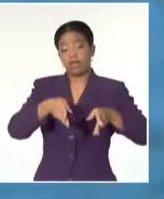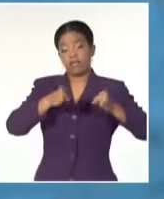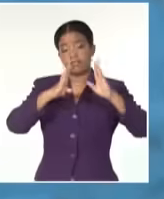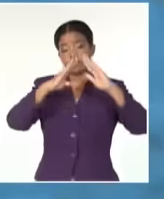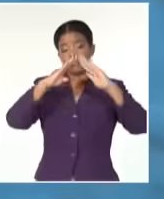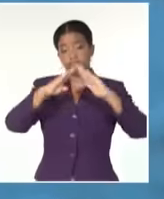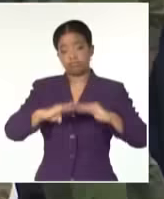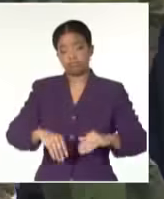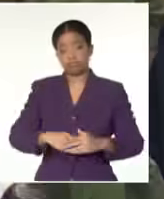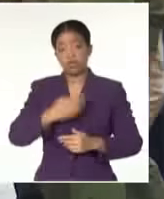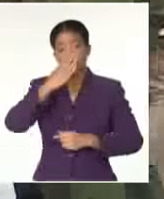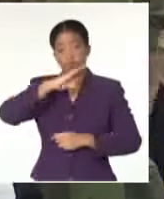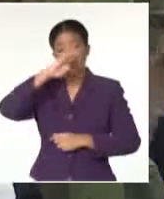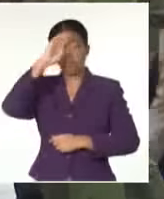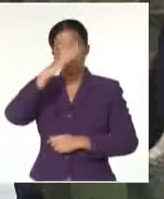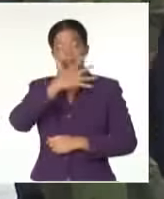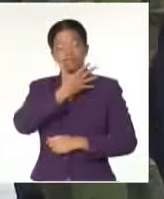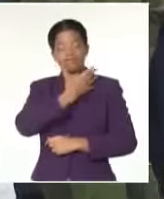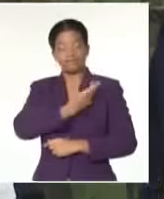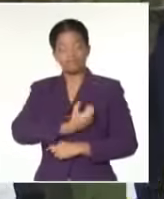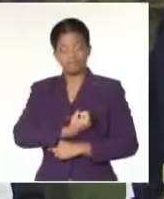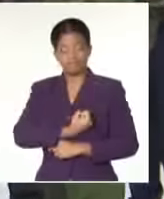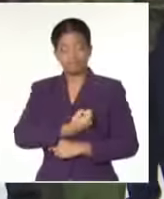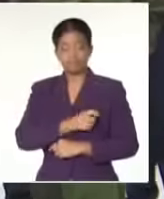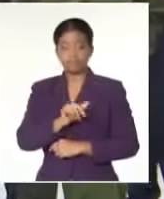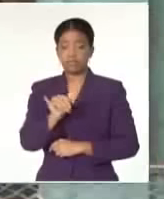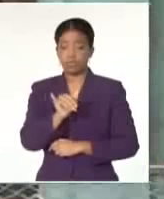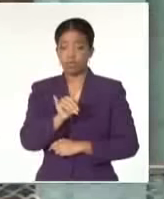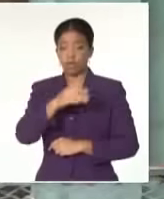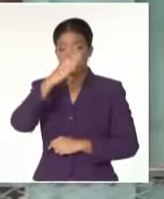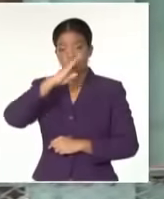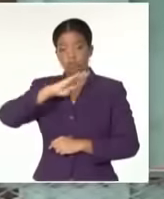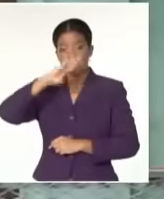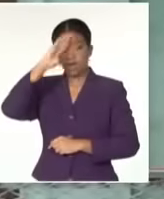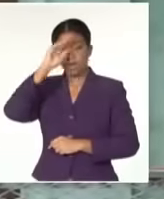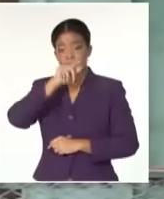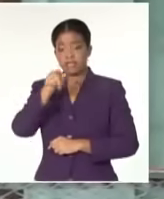de luto y con ella el homenaje y acompañamiento de los cubanos a los caídos